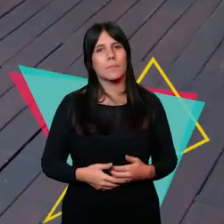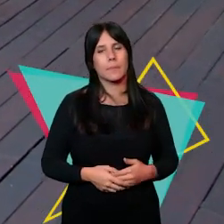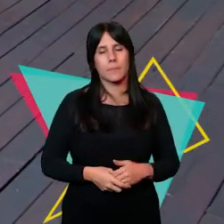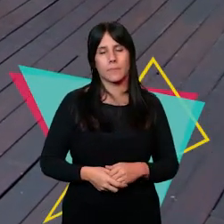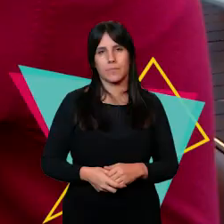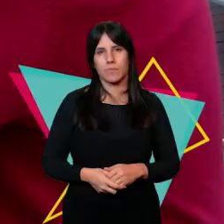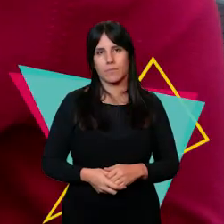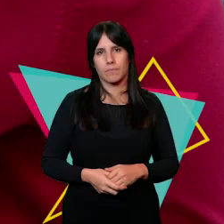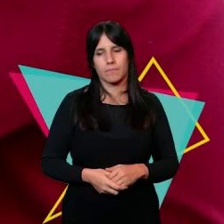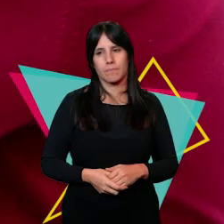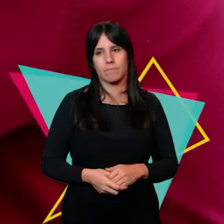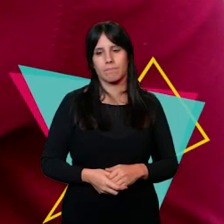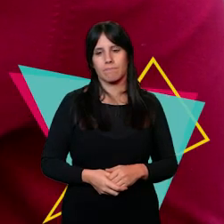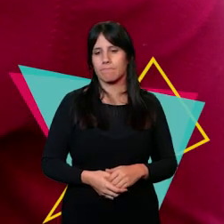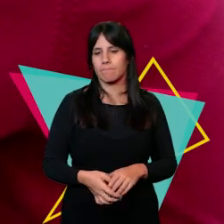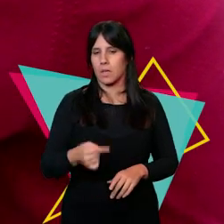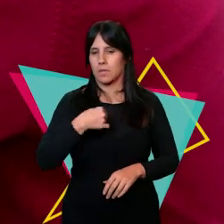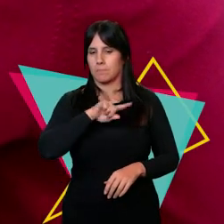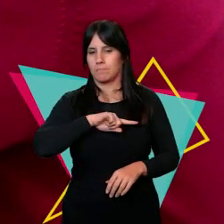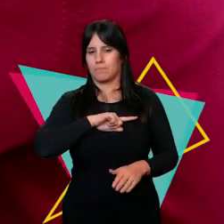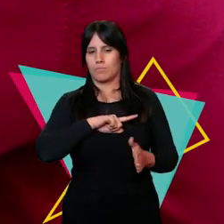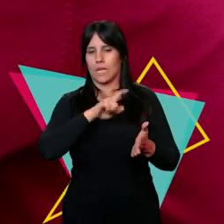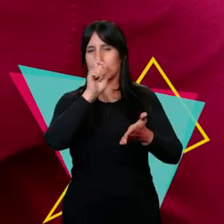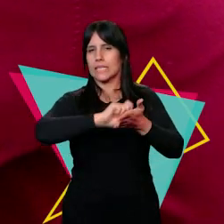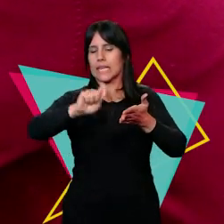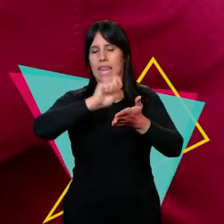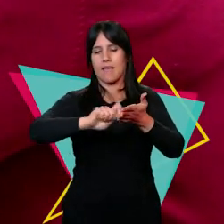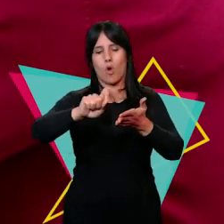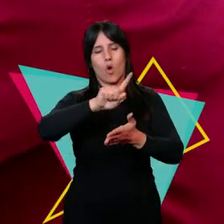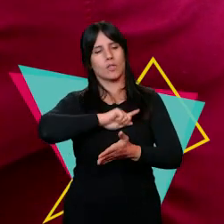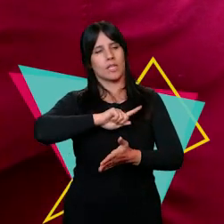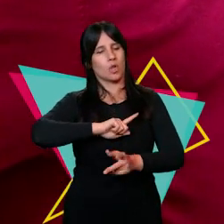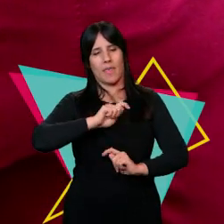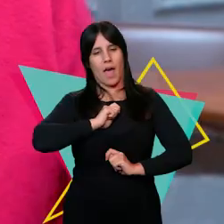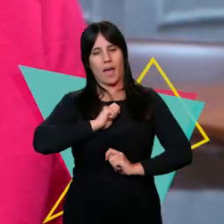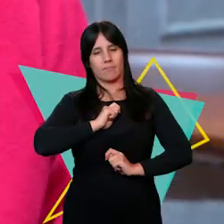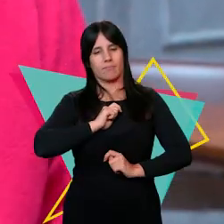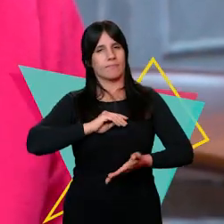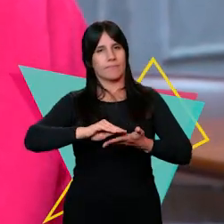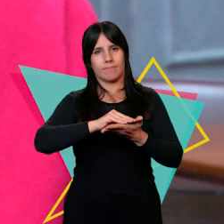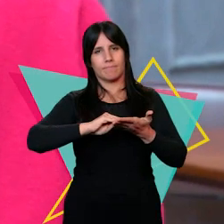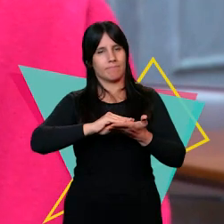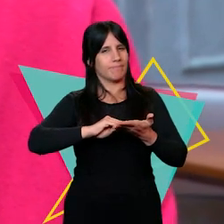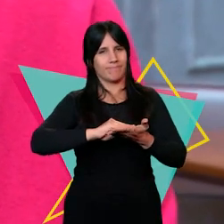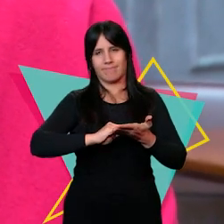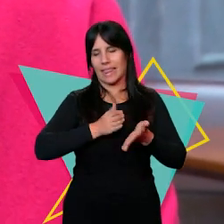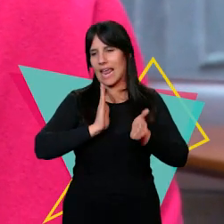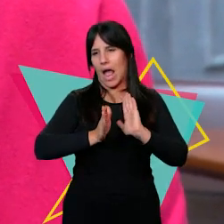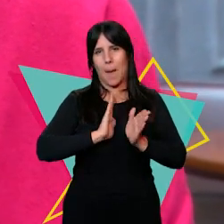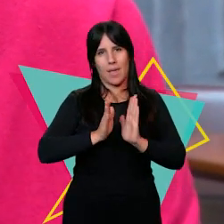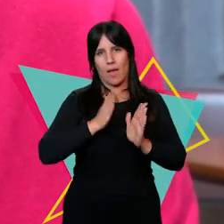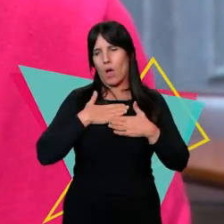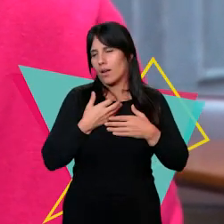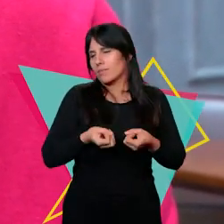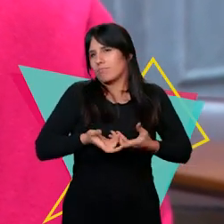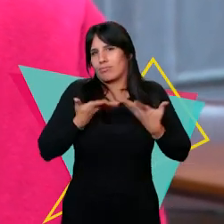Para mí, escribir resulta terapéutico, sanador, liberador. Es como mi